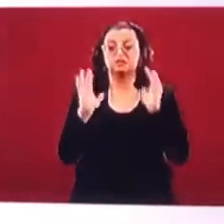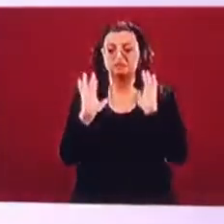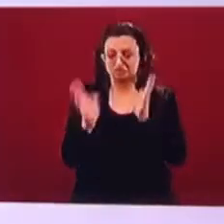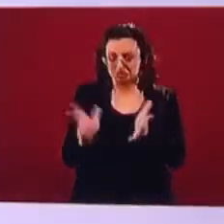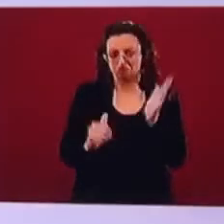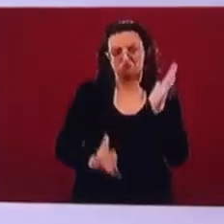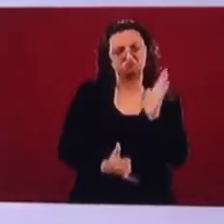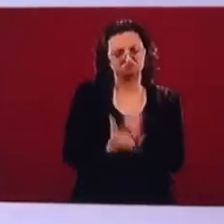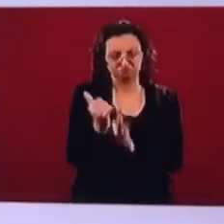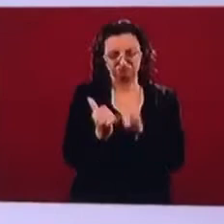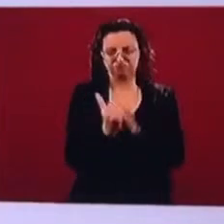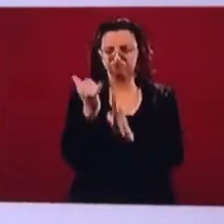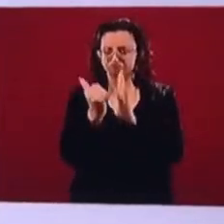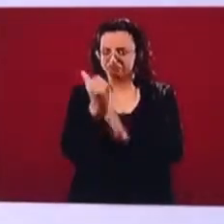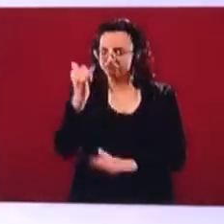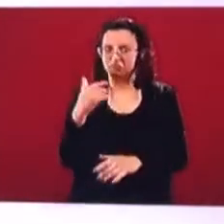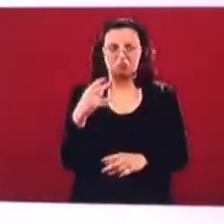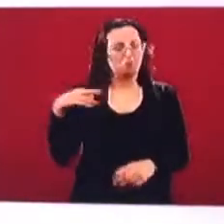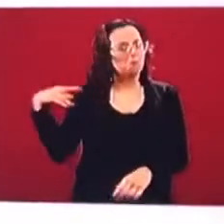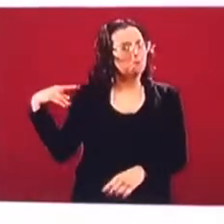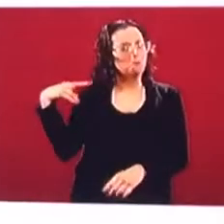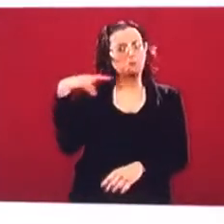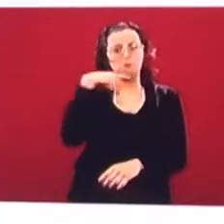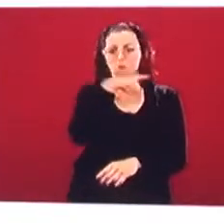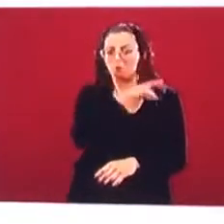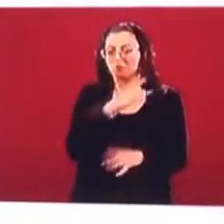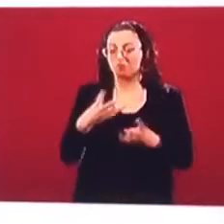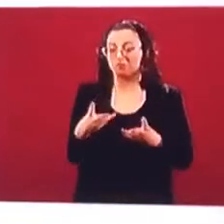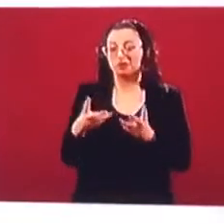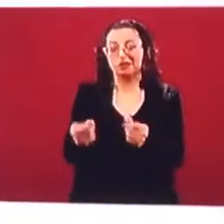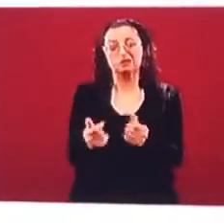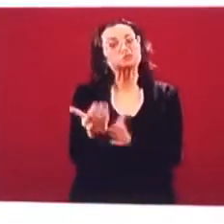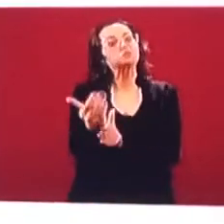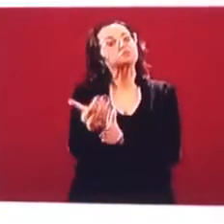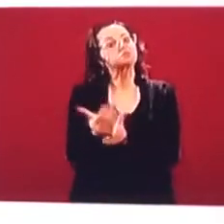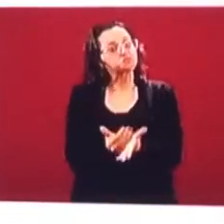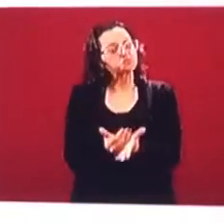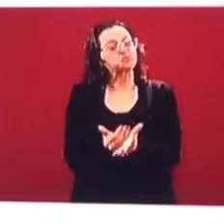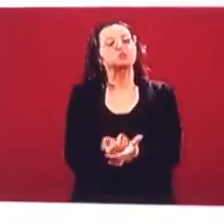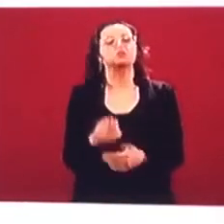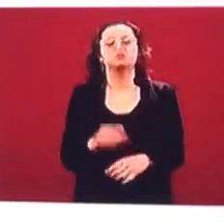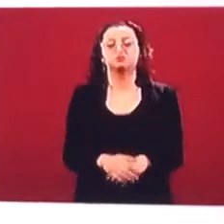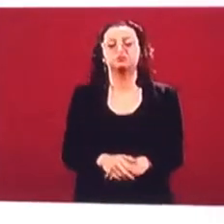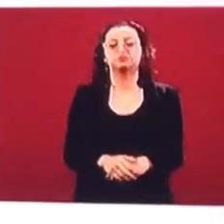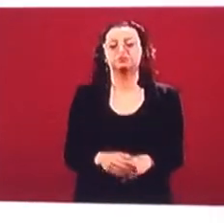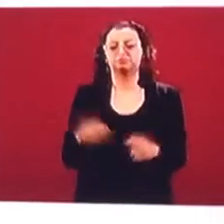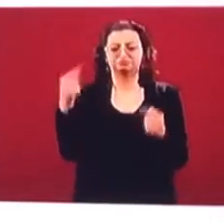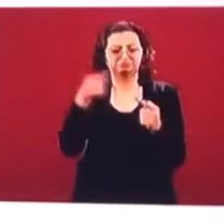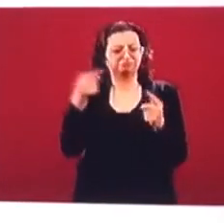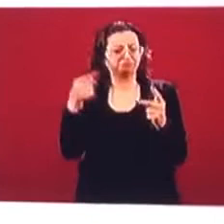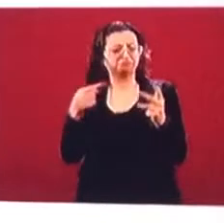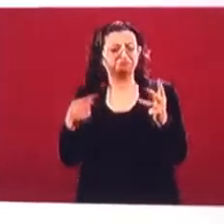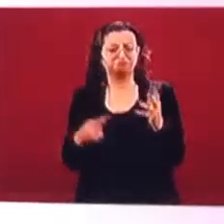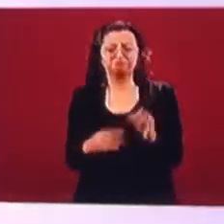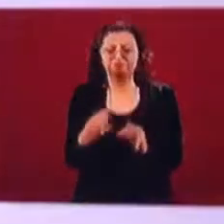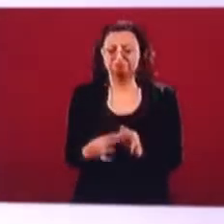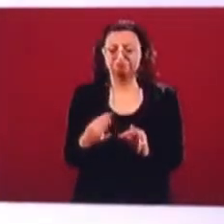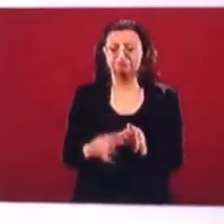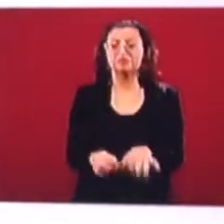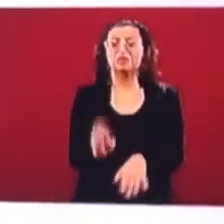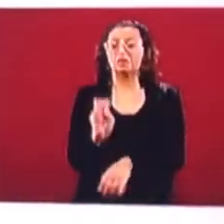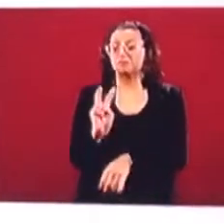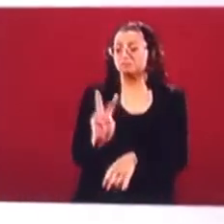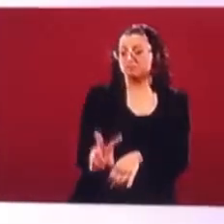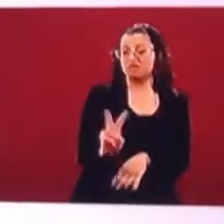mismos le han fallado, porque los tiempos que marcó el Seguro Social, de las 3 fases que le esperan a México, que